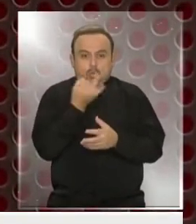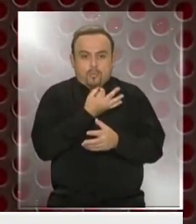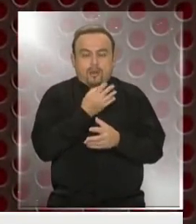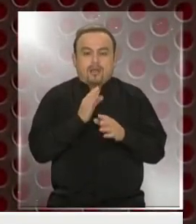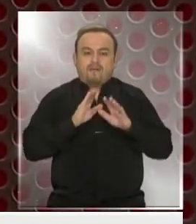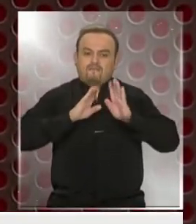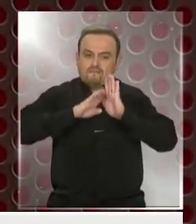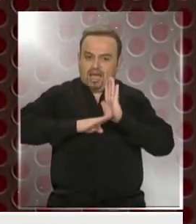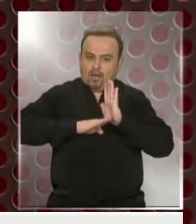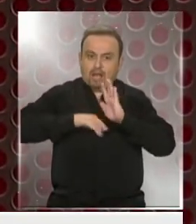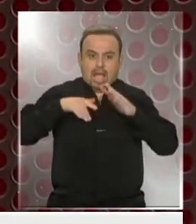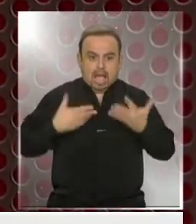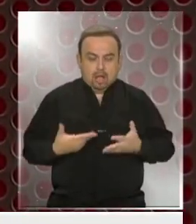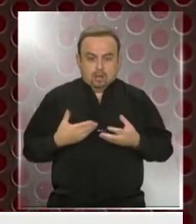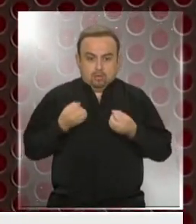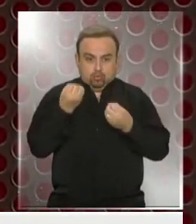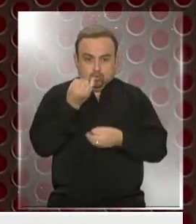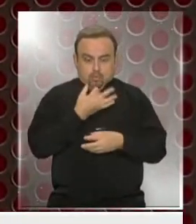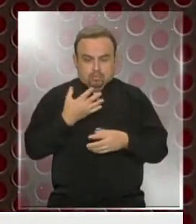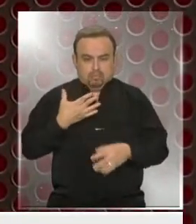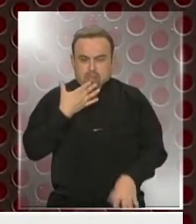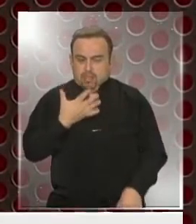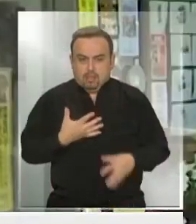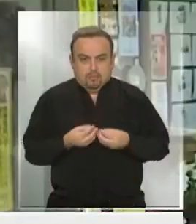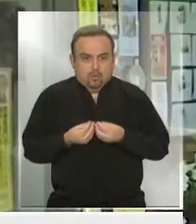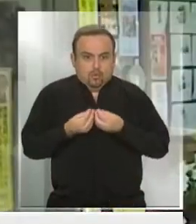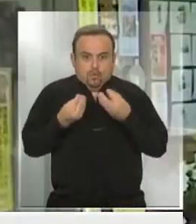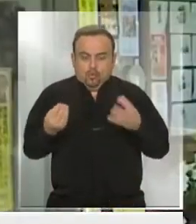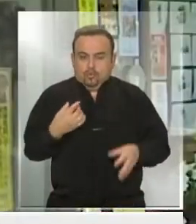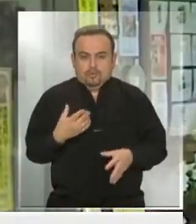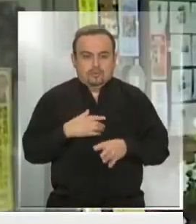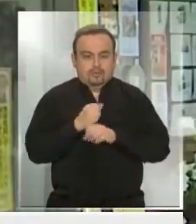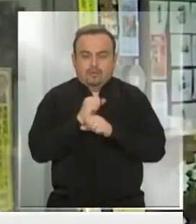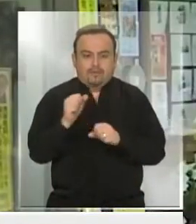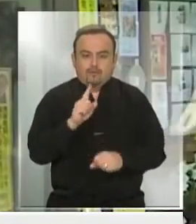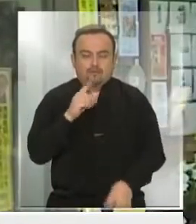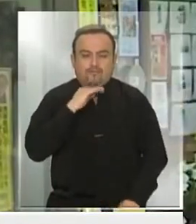casos era bajo ahora dice los expertos es completamente insuficiente